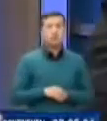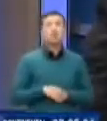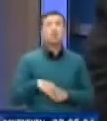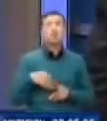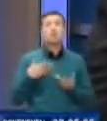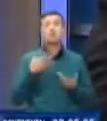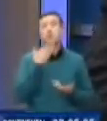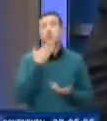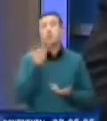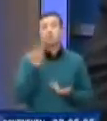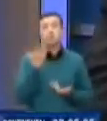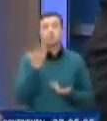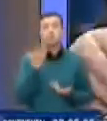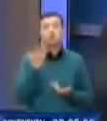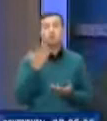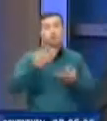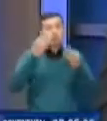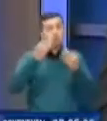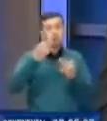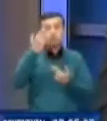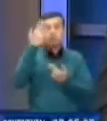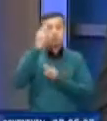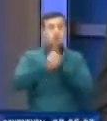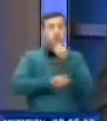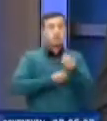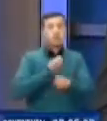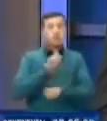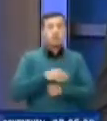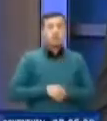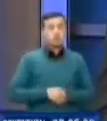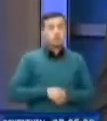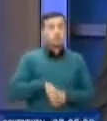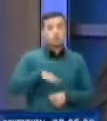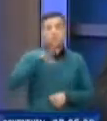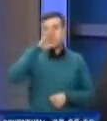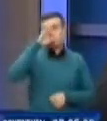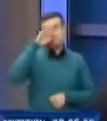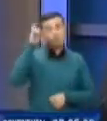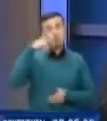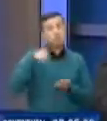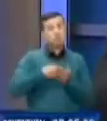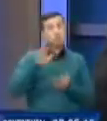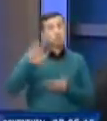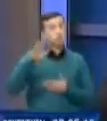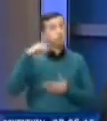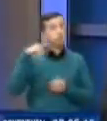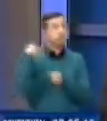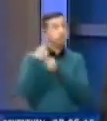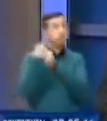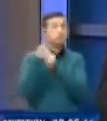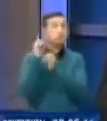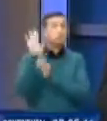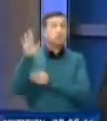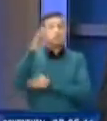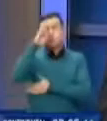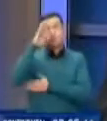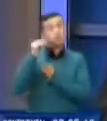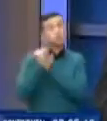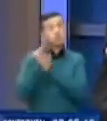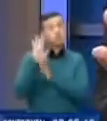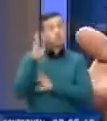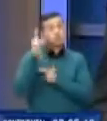que él se mantenga intacta y pura las fuerzas armadas la policía tiene que comprarse aviones no tripulados barcos